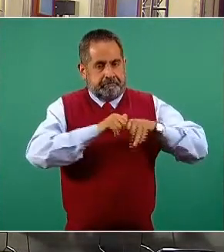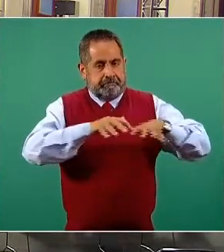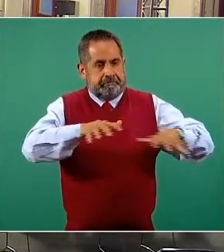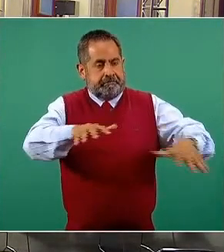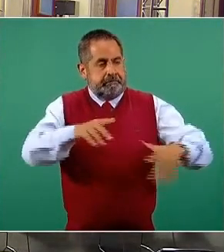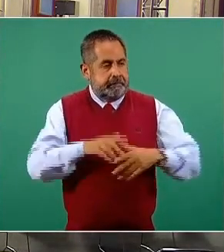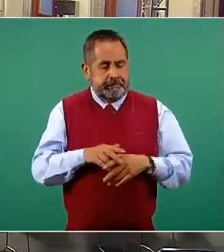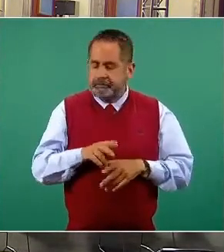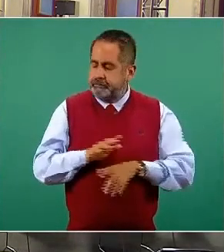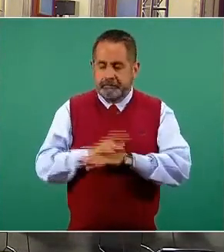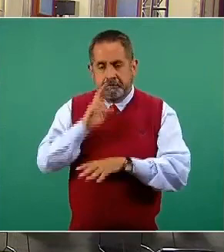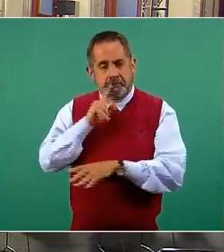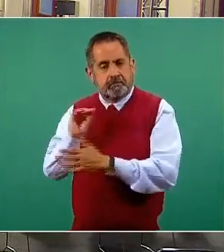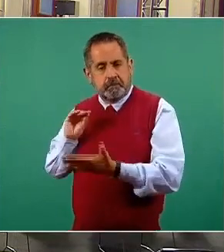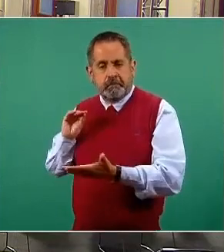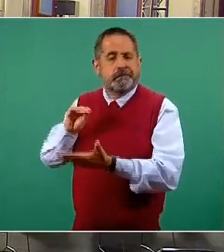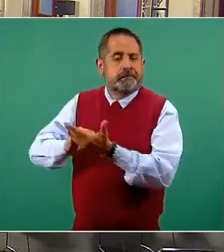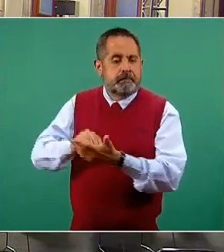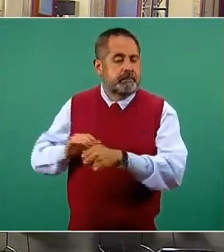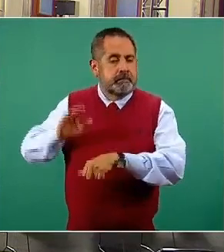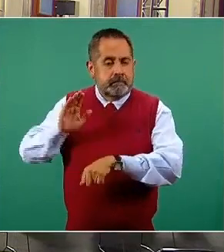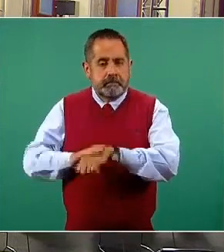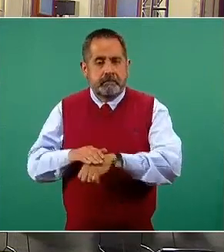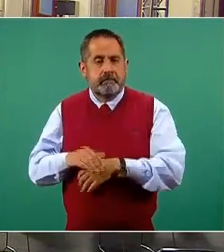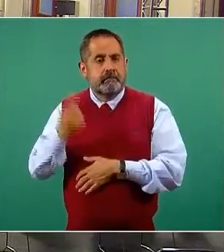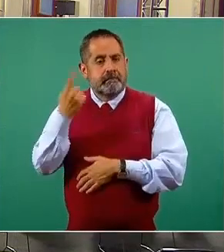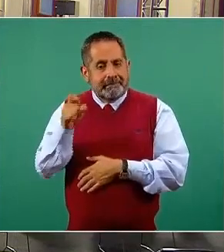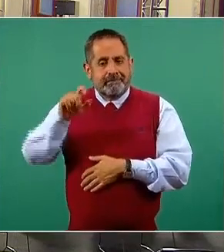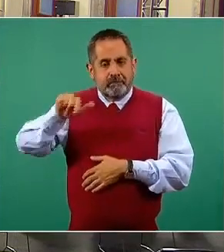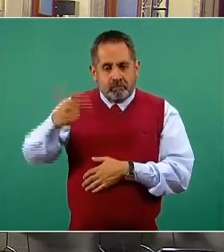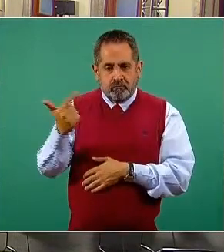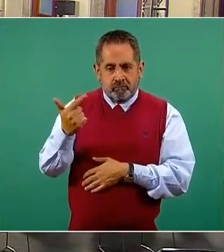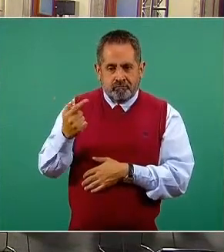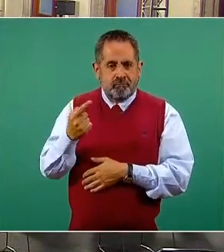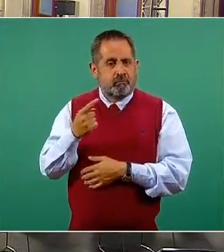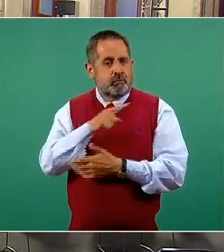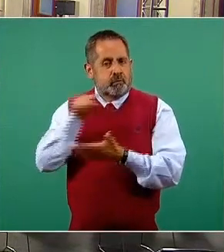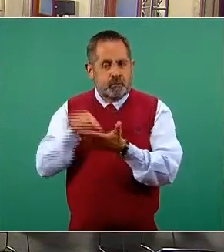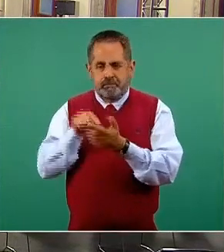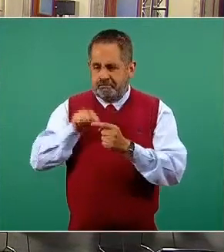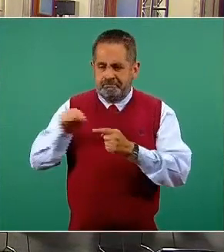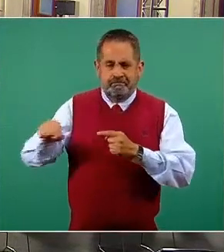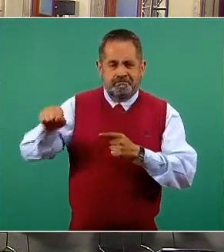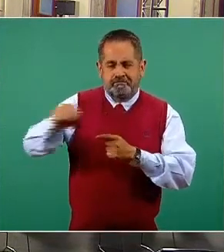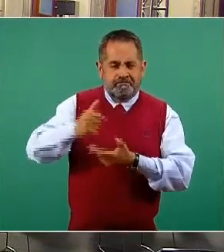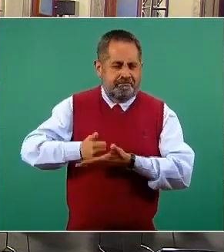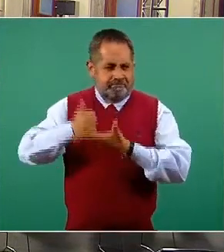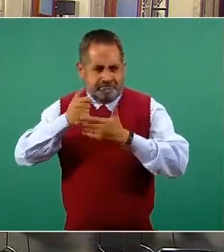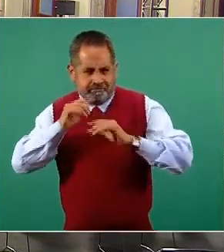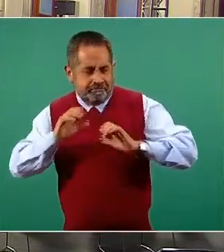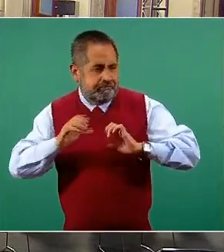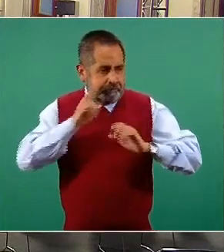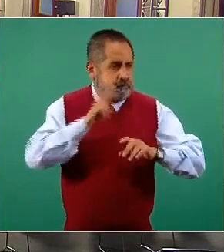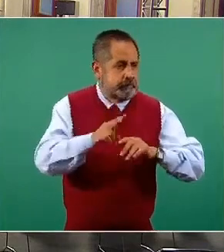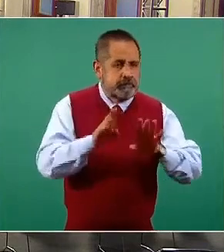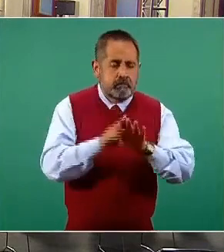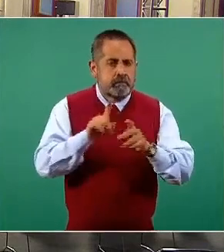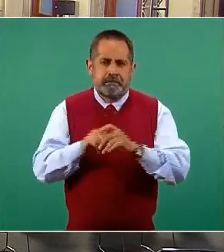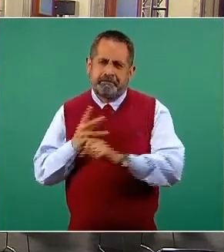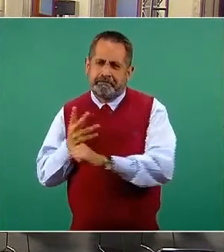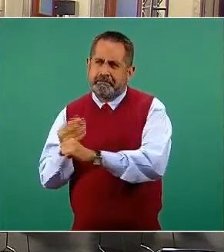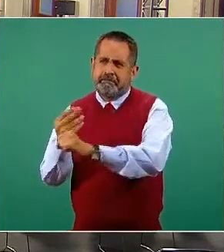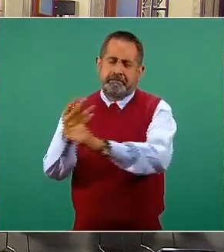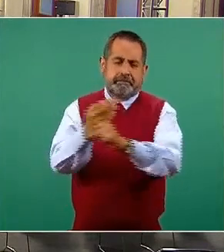propia población, de tal manera que se establecieron 112 unidades monitoras, más allá de también reconvertir